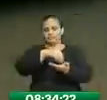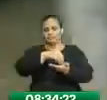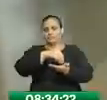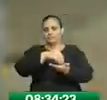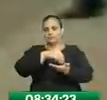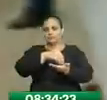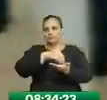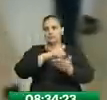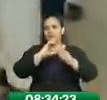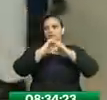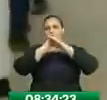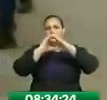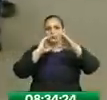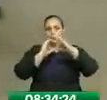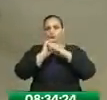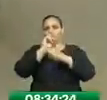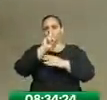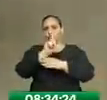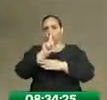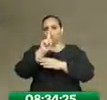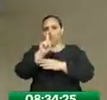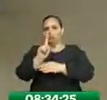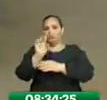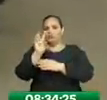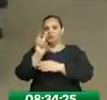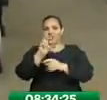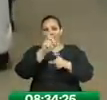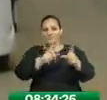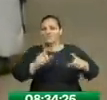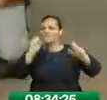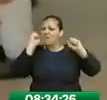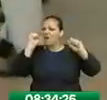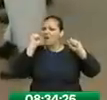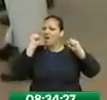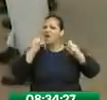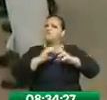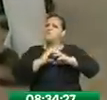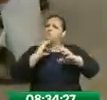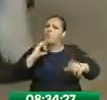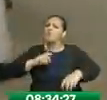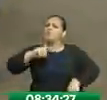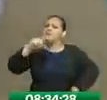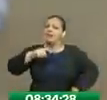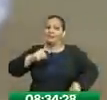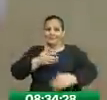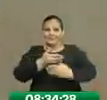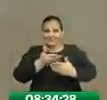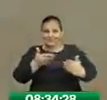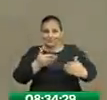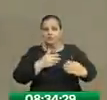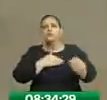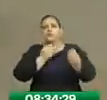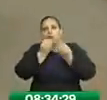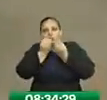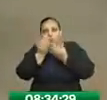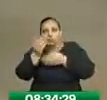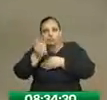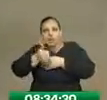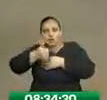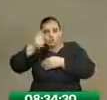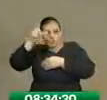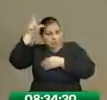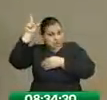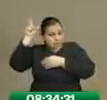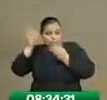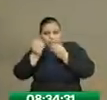es de la línea 116, que los moradores estaban preocupados porque no se reactiva. Hoy día